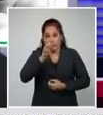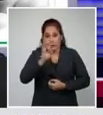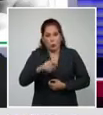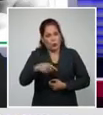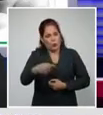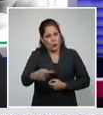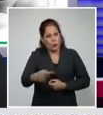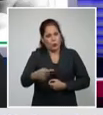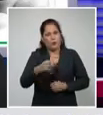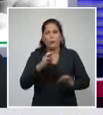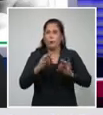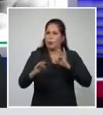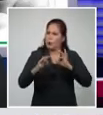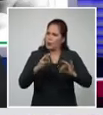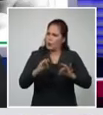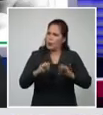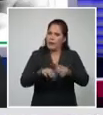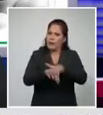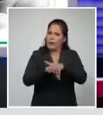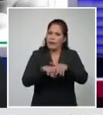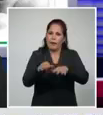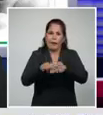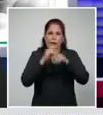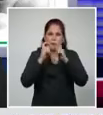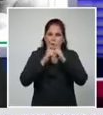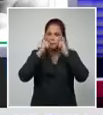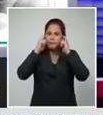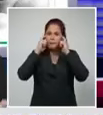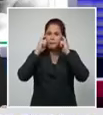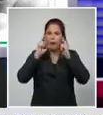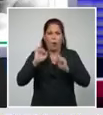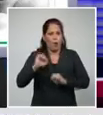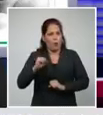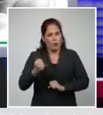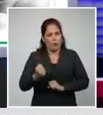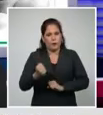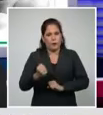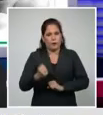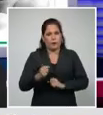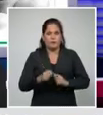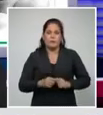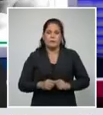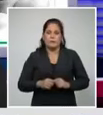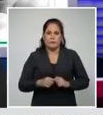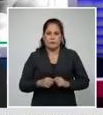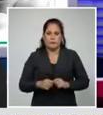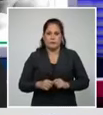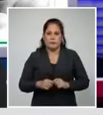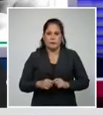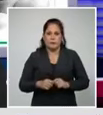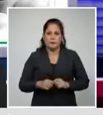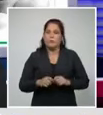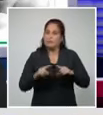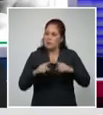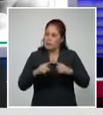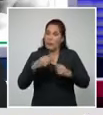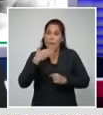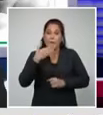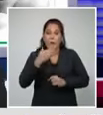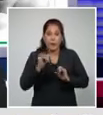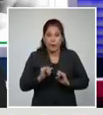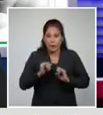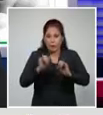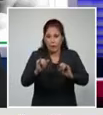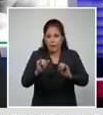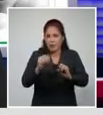el doctor Francisco Durán a la mascarilla, nasobuco, tapabocas, como se le conoce, pero qué mejor que este mensaje de